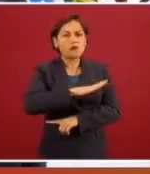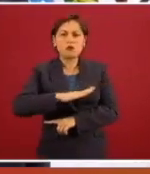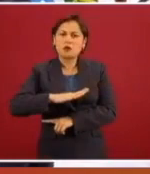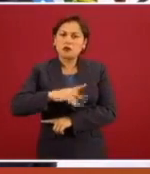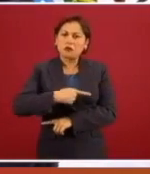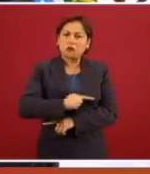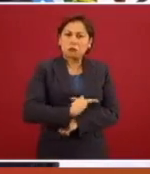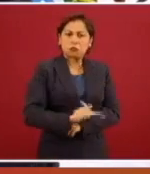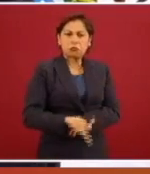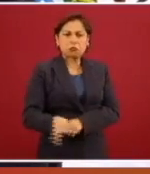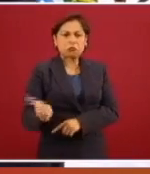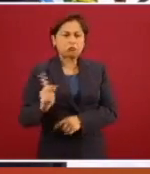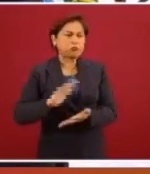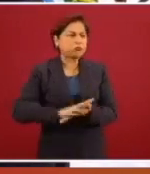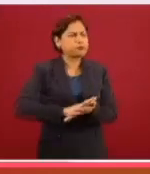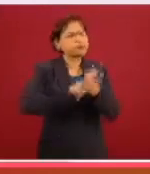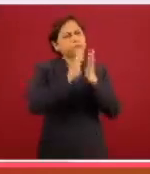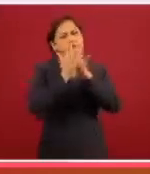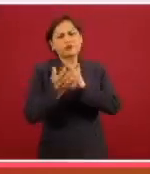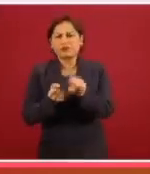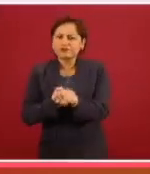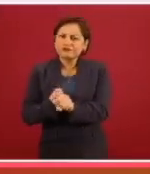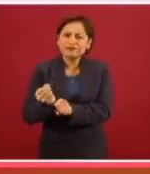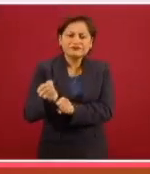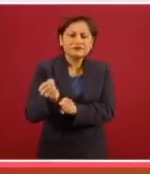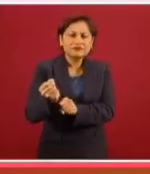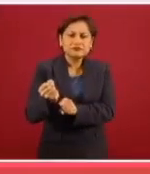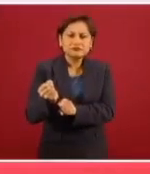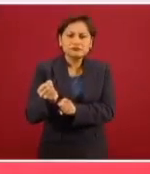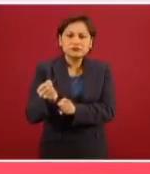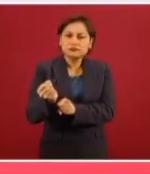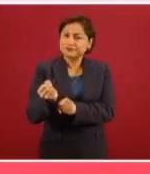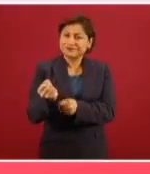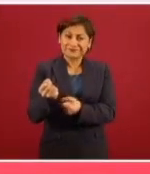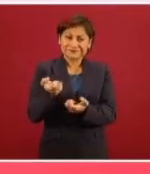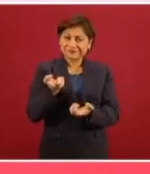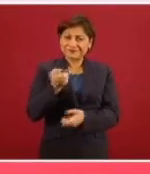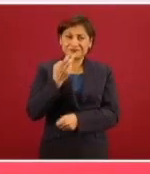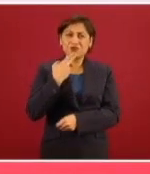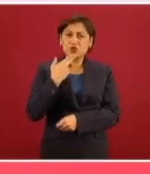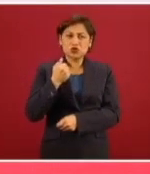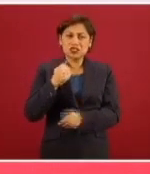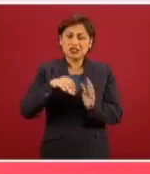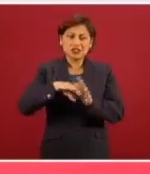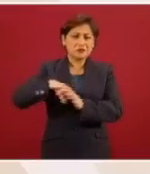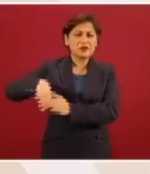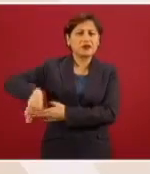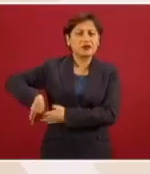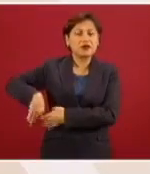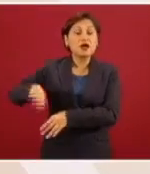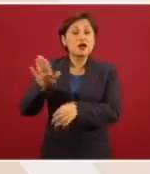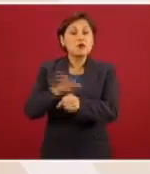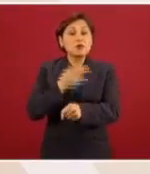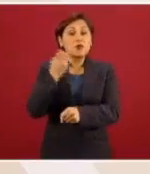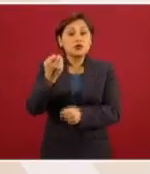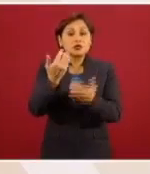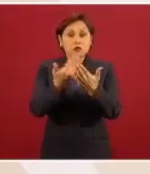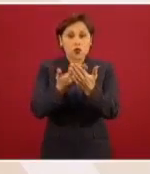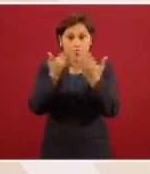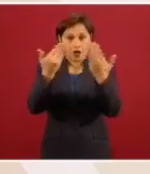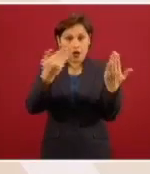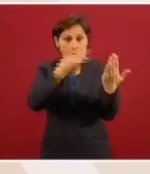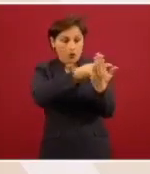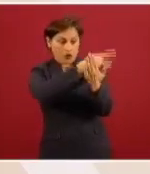y violencia. Por eso, el plan de recuperación económica